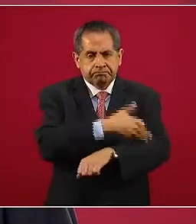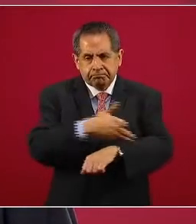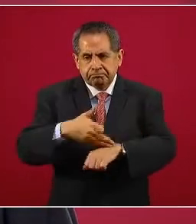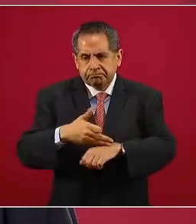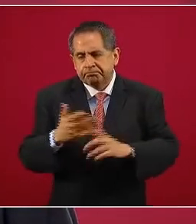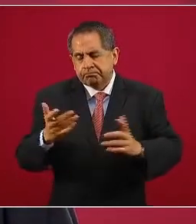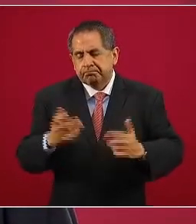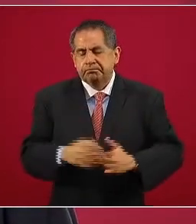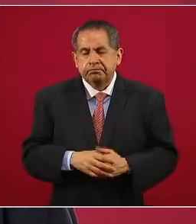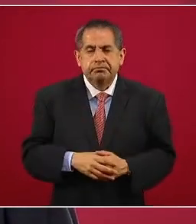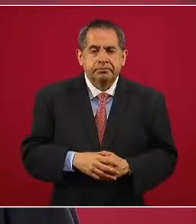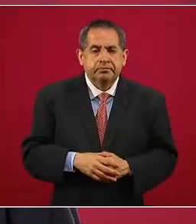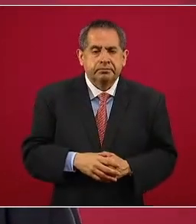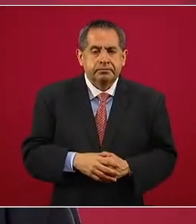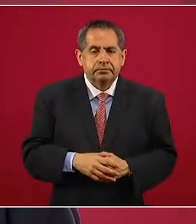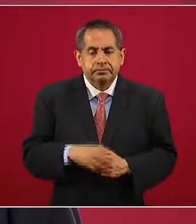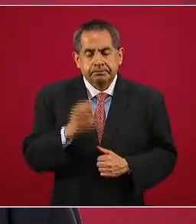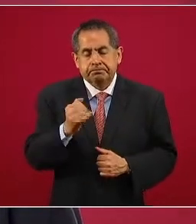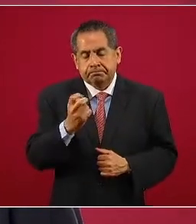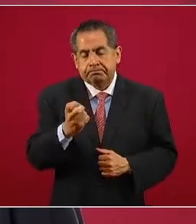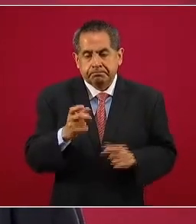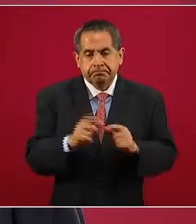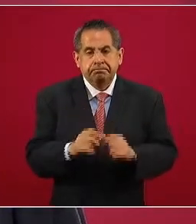familiares, así es.